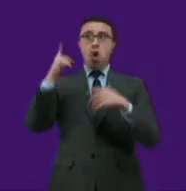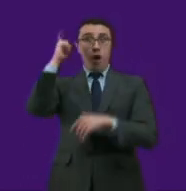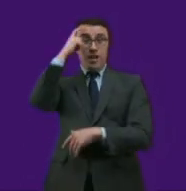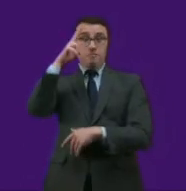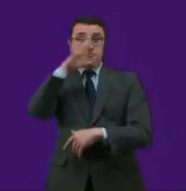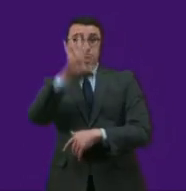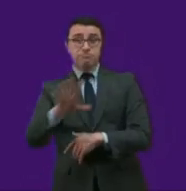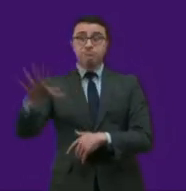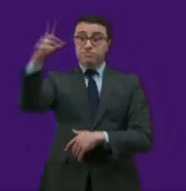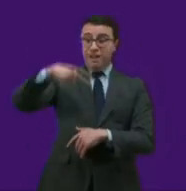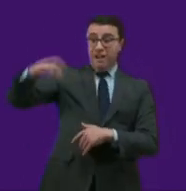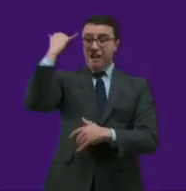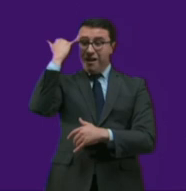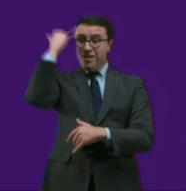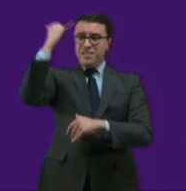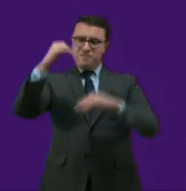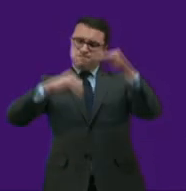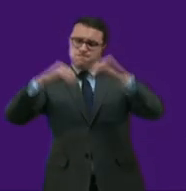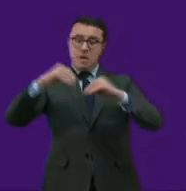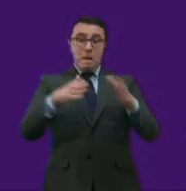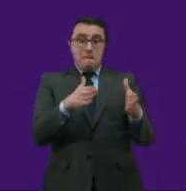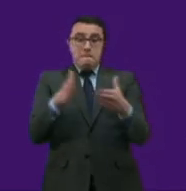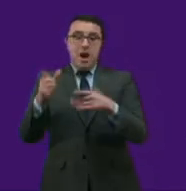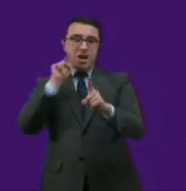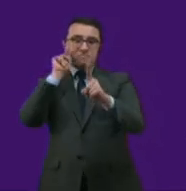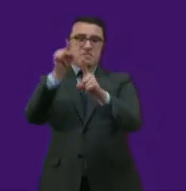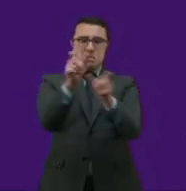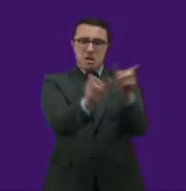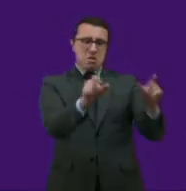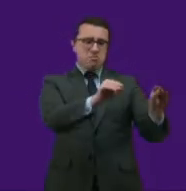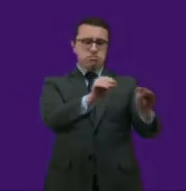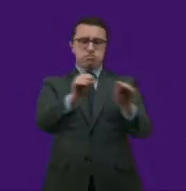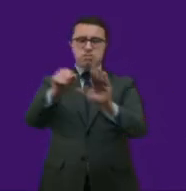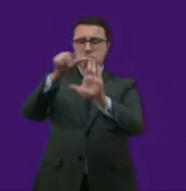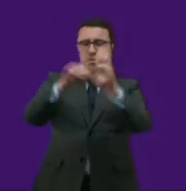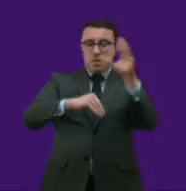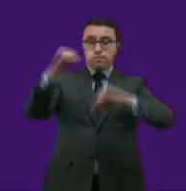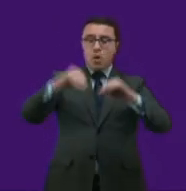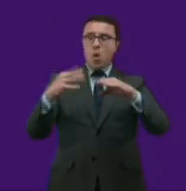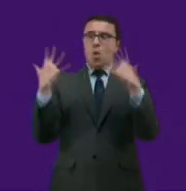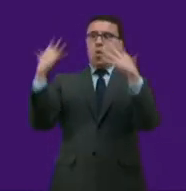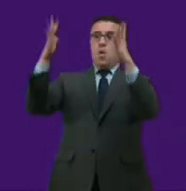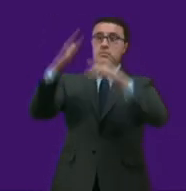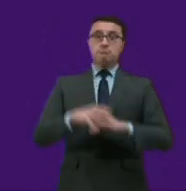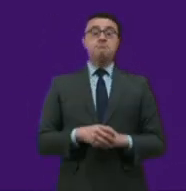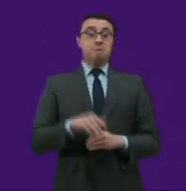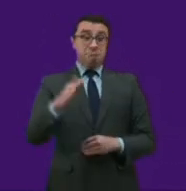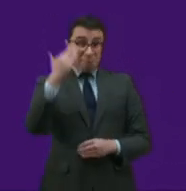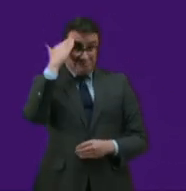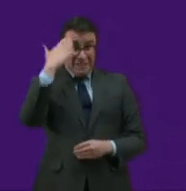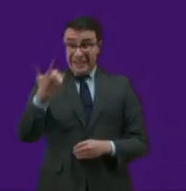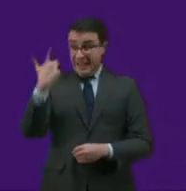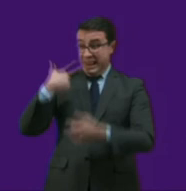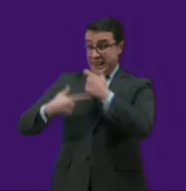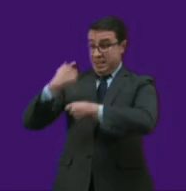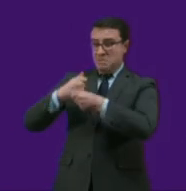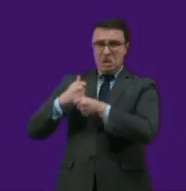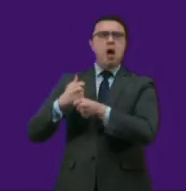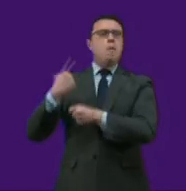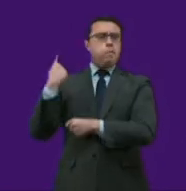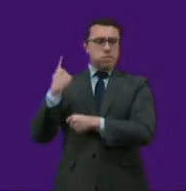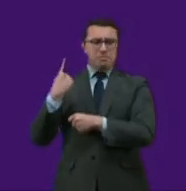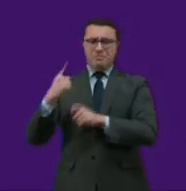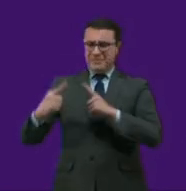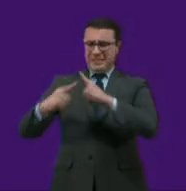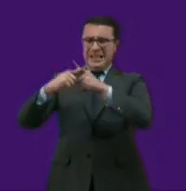lleva ya varios programas alrededor de esto. El año pasado la